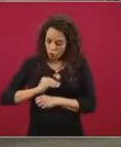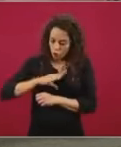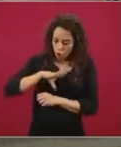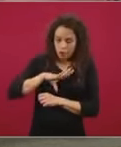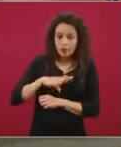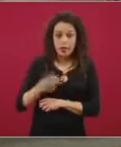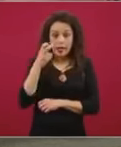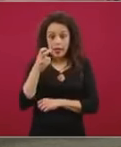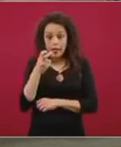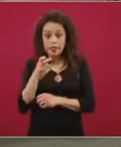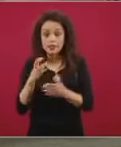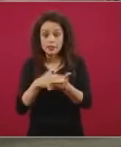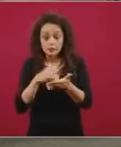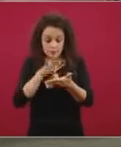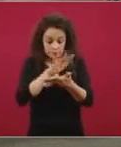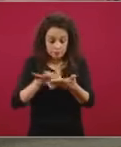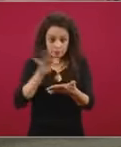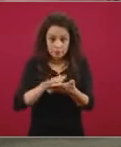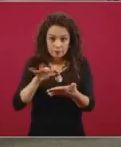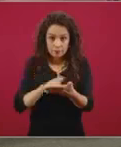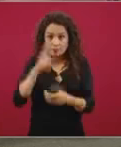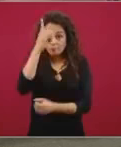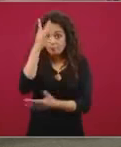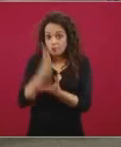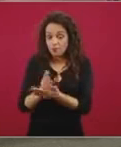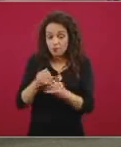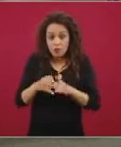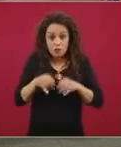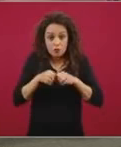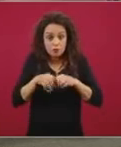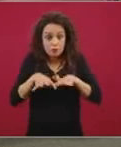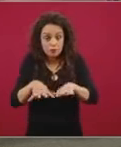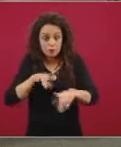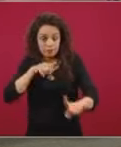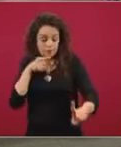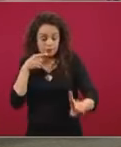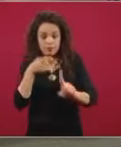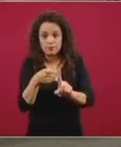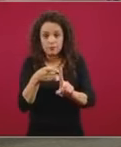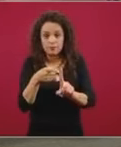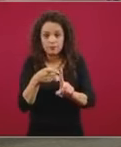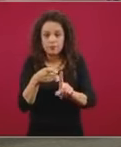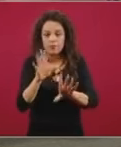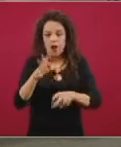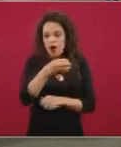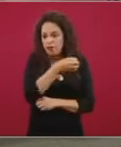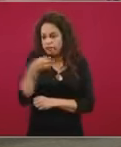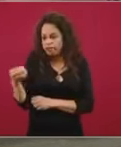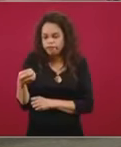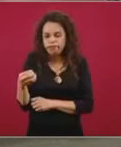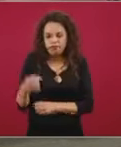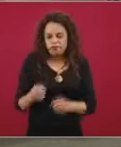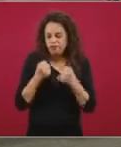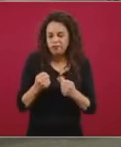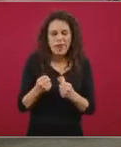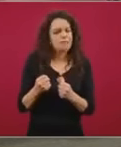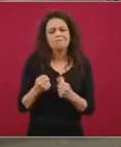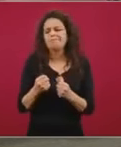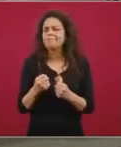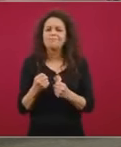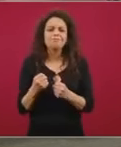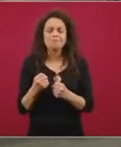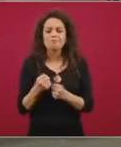más allá que solamente la información en un sentido estricto, estricto, ¿no? No se trata solo de leer